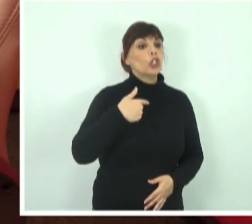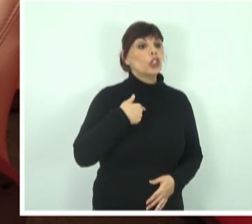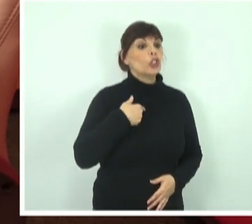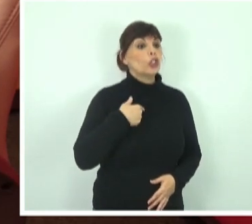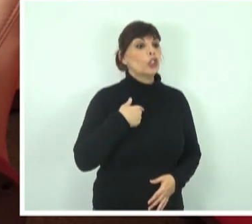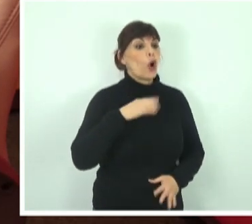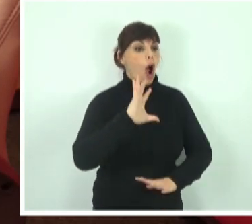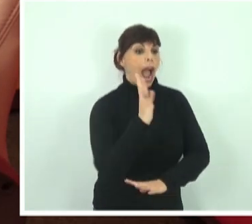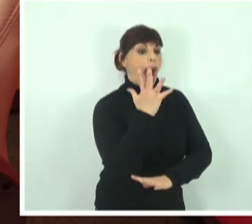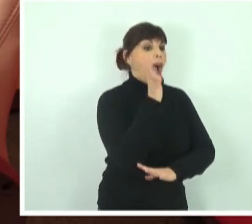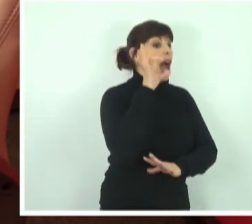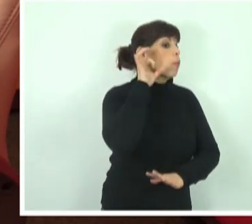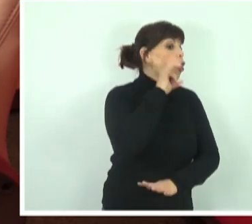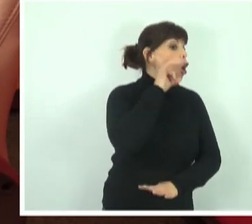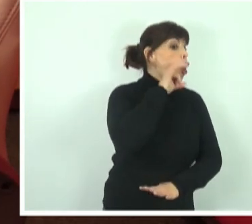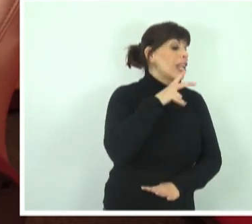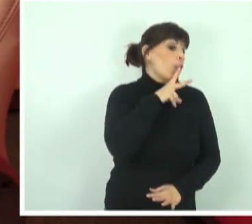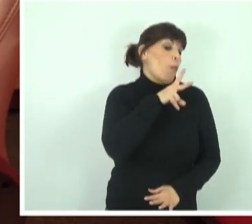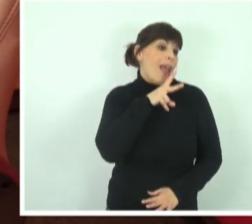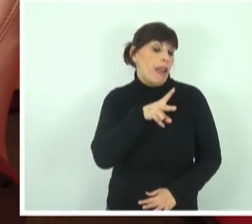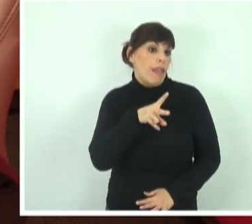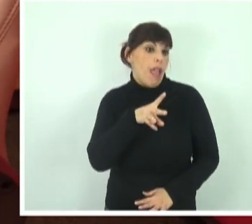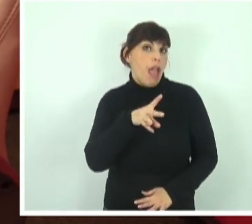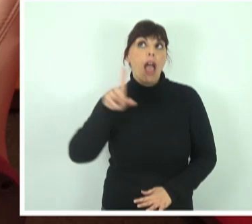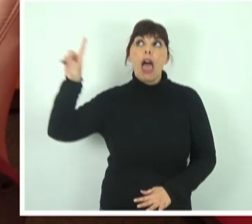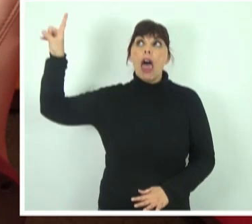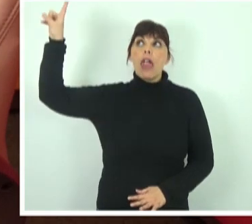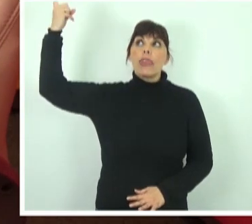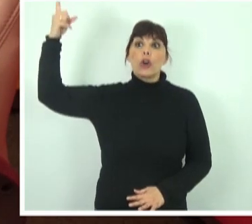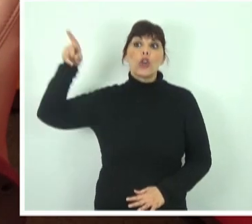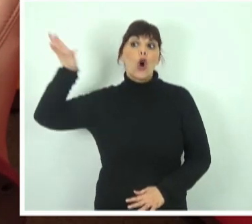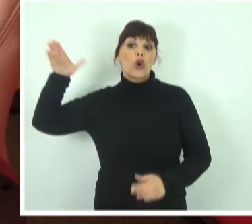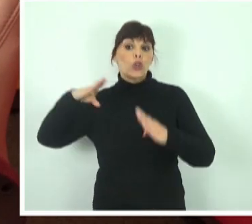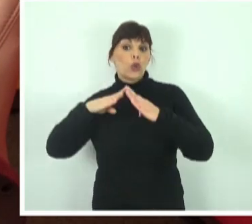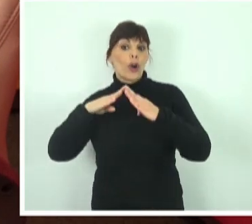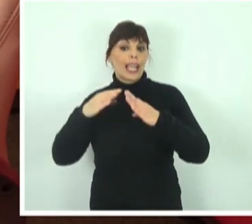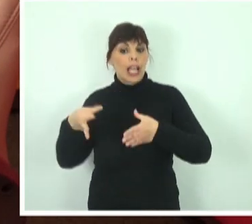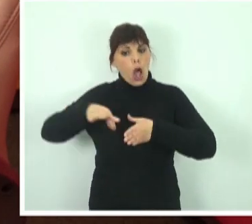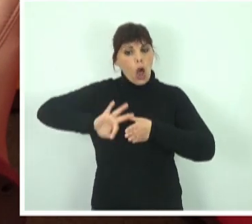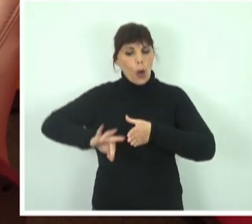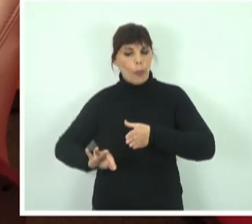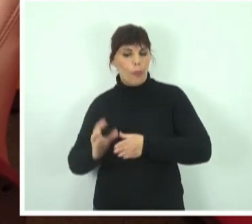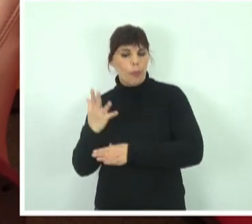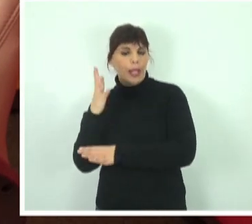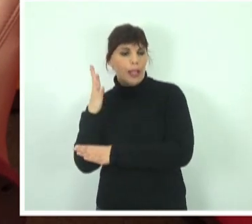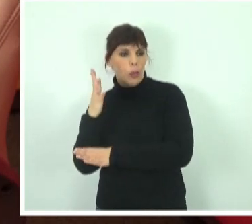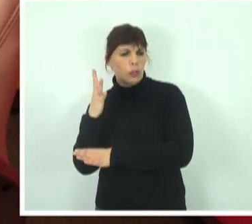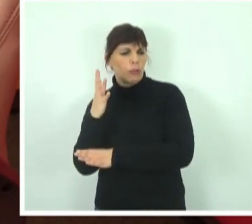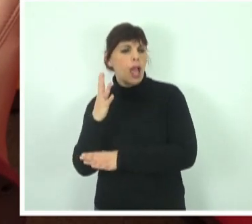casa de Dios. Es interesante. La Biblia nos compara como una